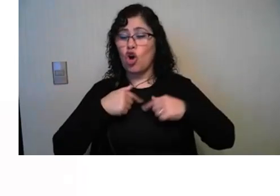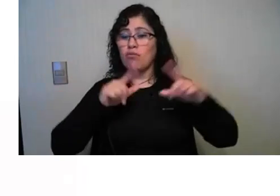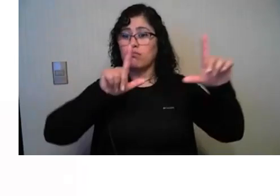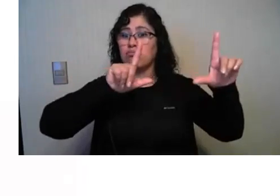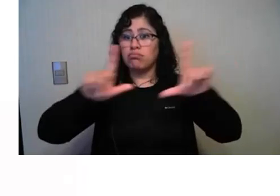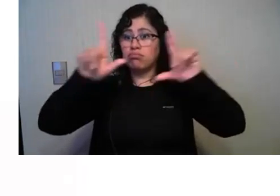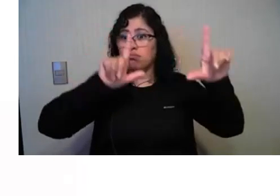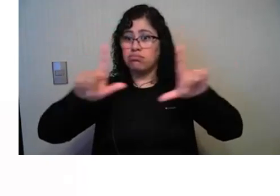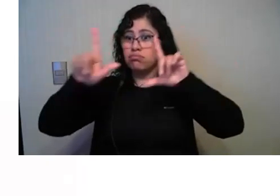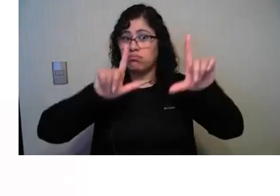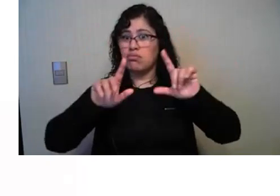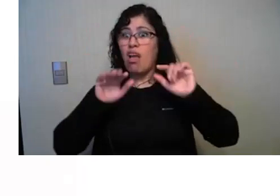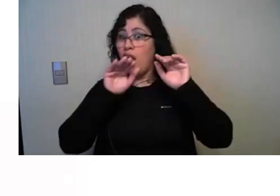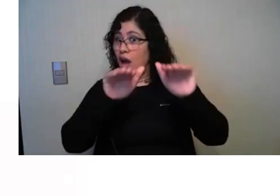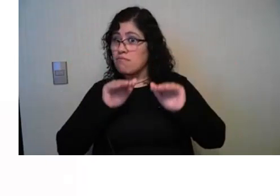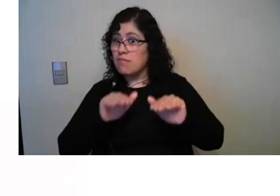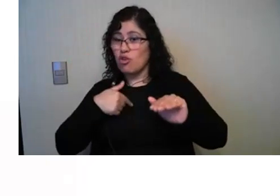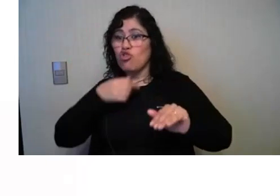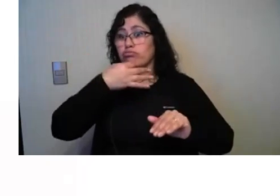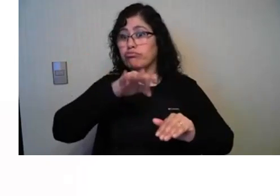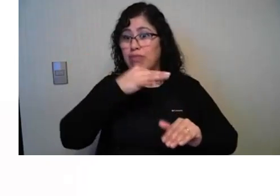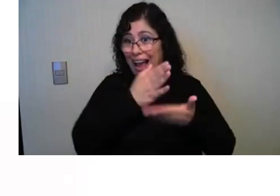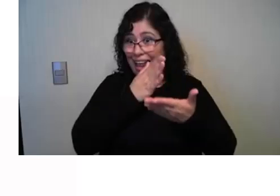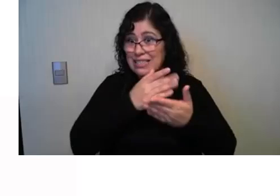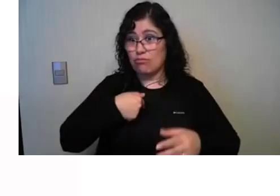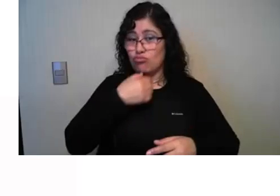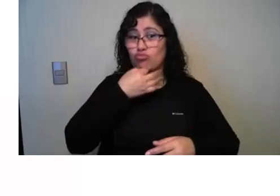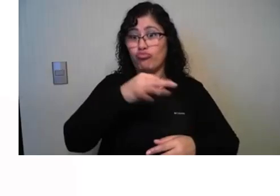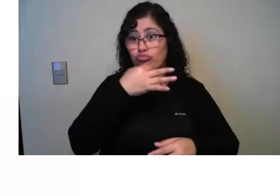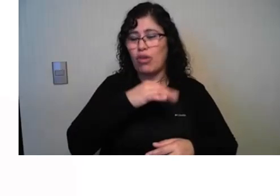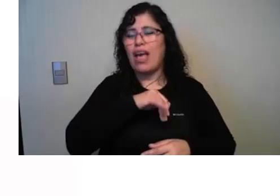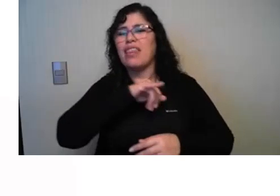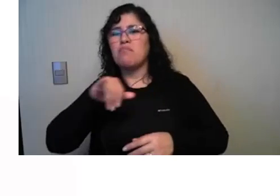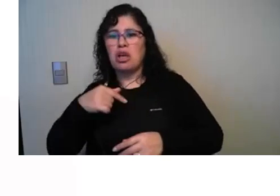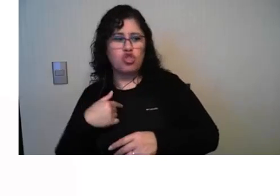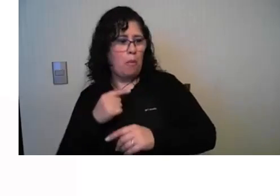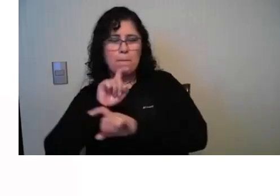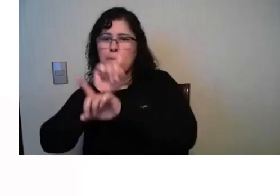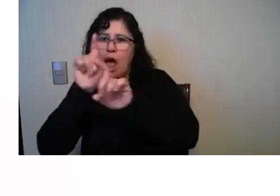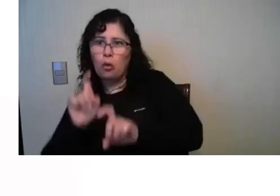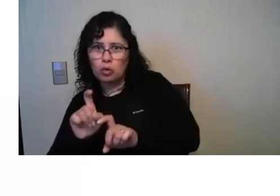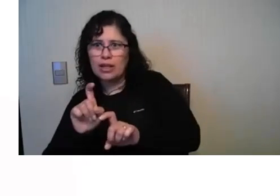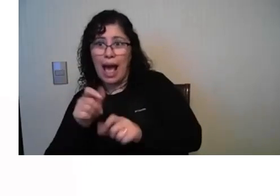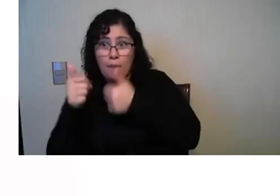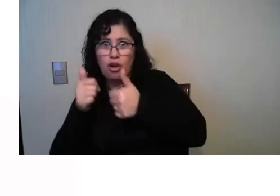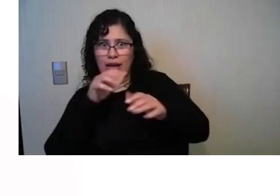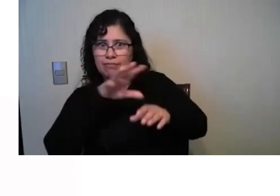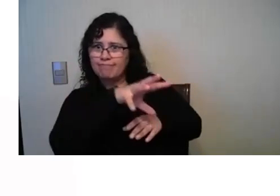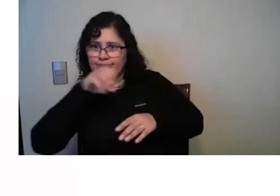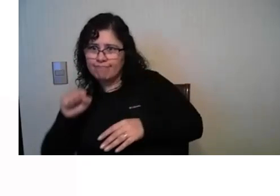poco de lo que uno expone. Yo les voy a pedir, sí, en algunos casos, sabe que profundicen en este